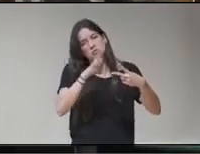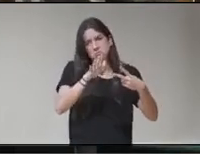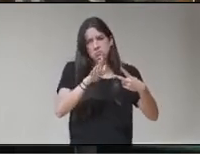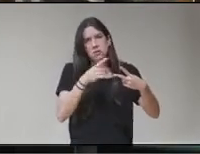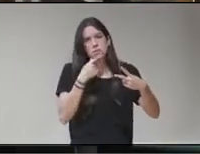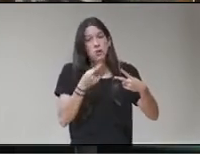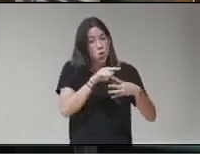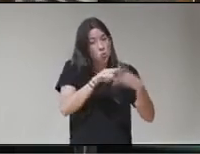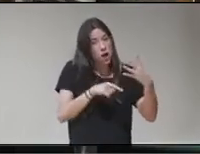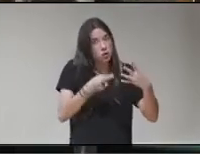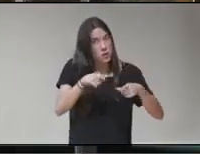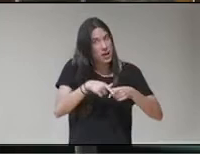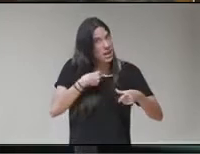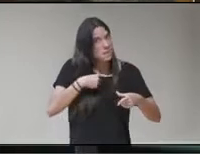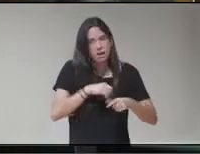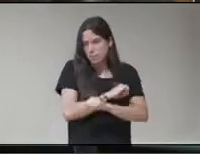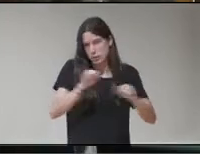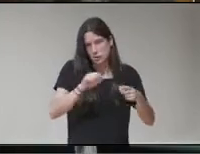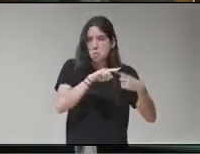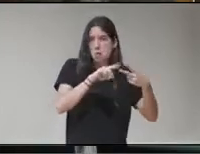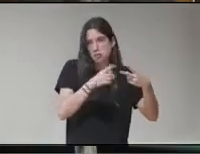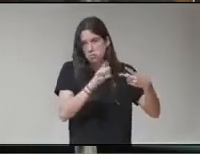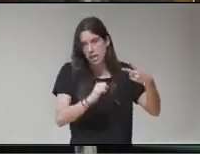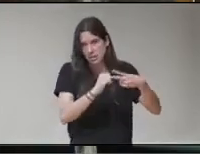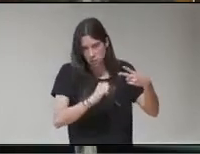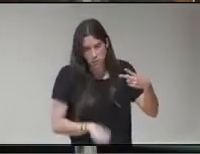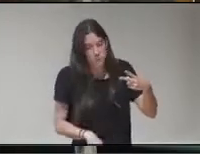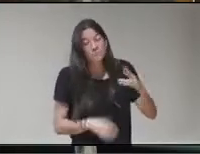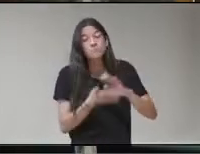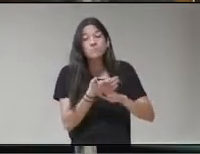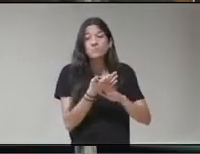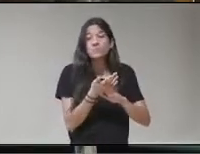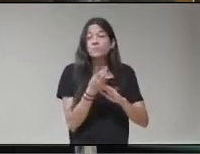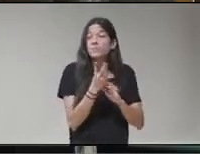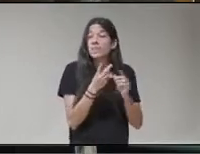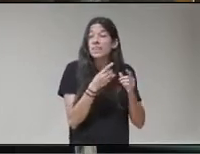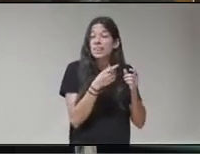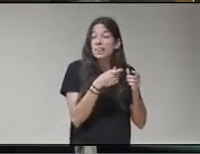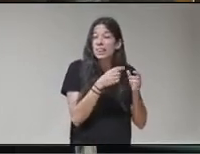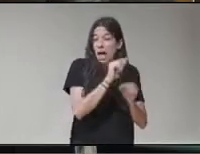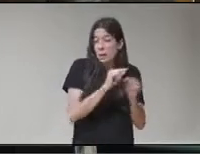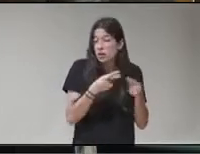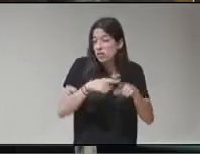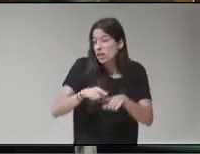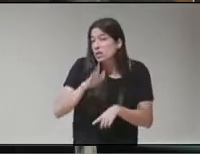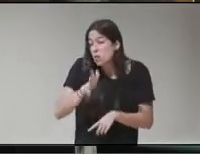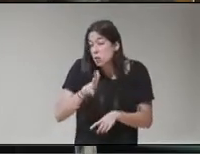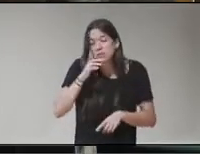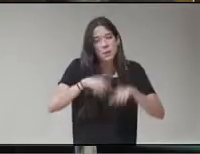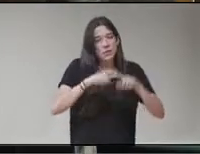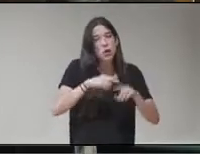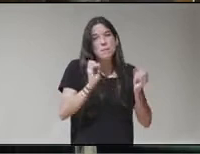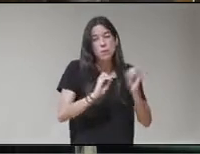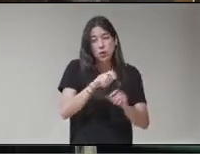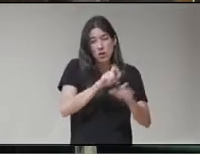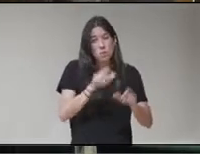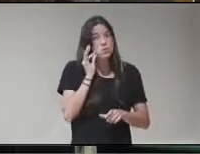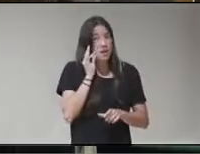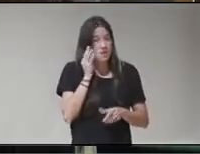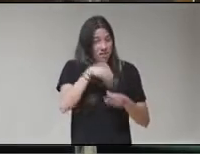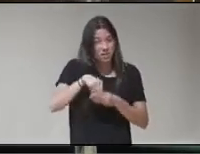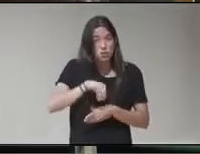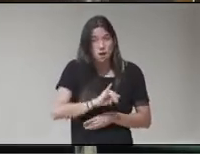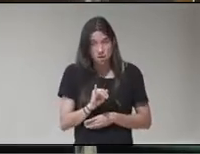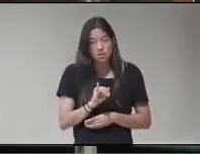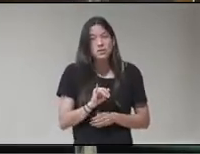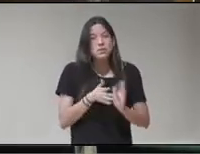misma vagina. ¿Por qué tienen diferente tamaño de letra entonces? Simplemente por la proporción de mujeres que albergan unos y otros. Es decir, hay